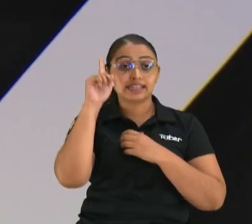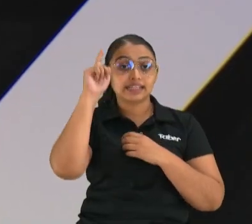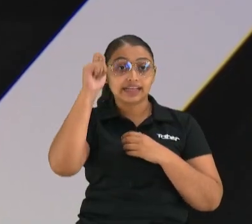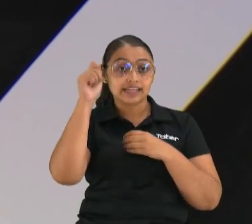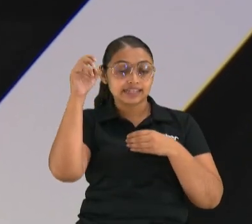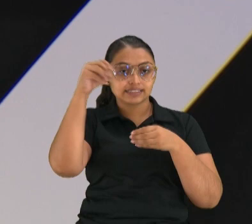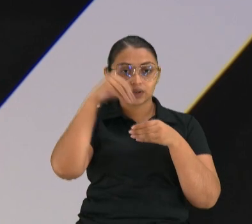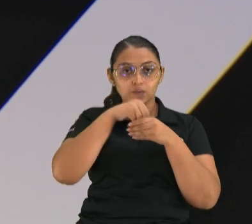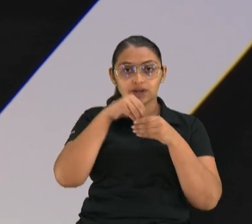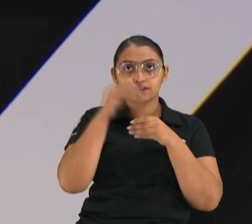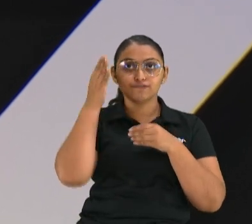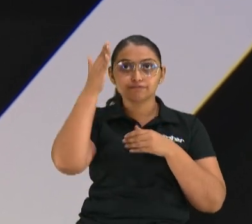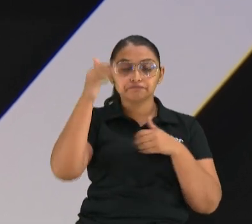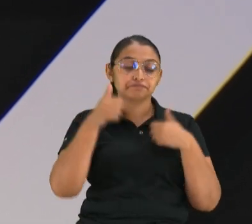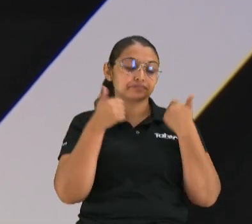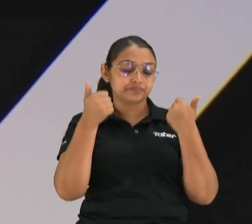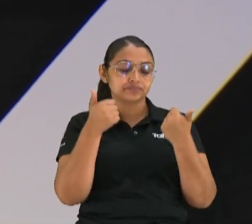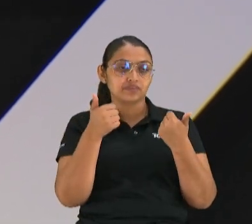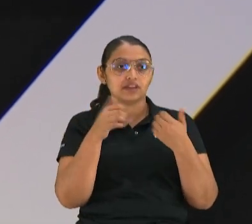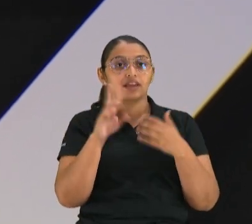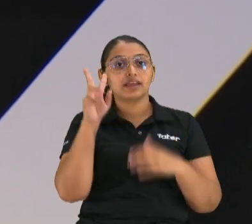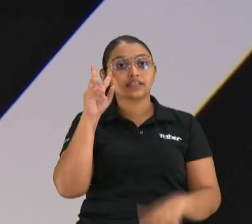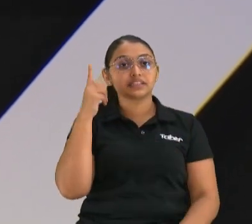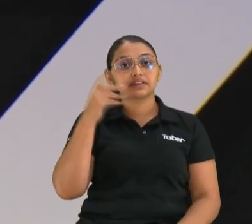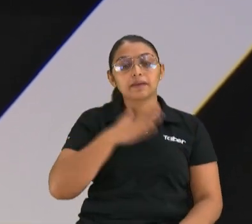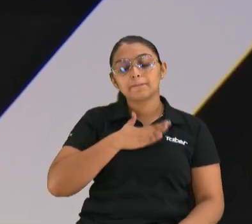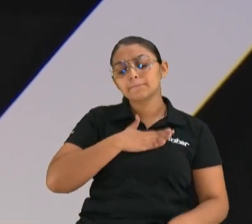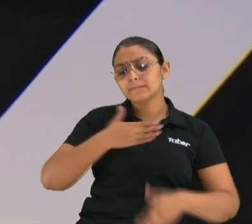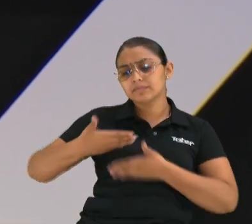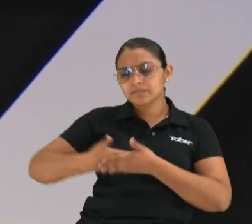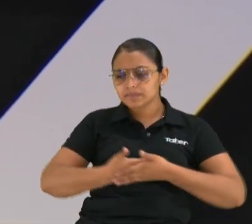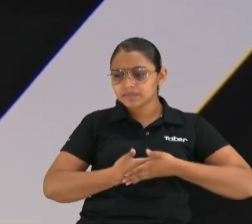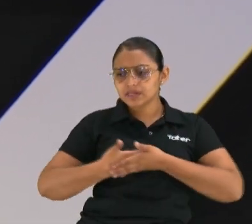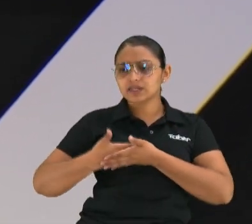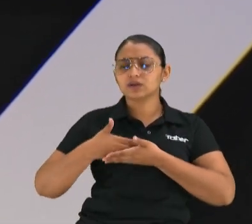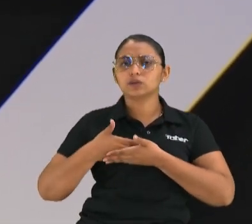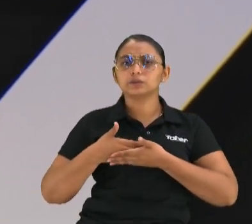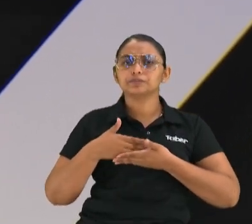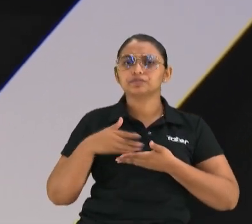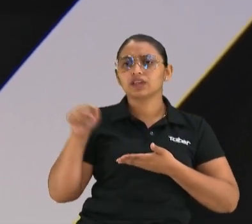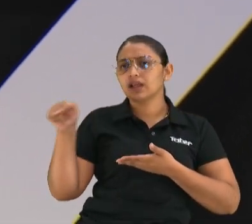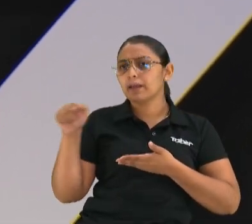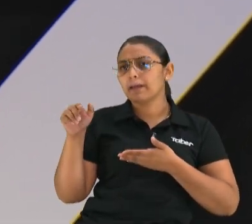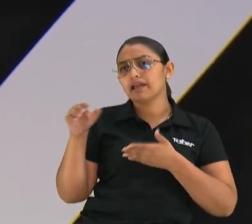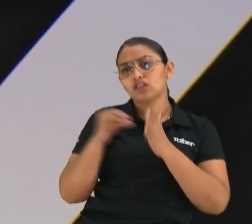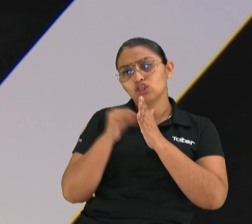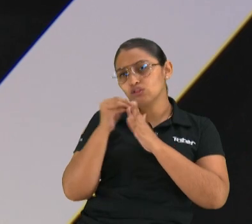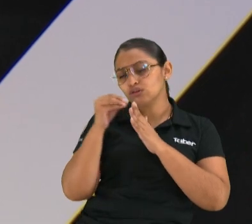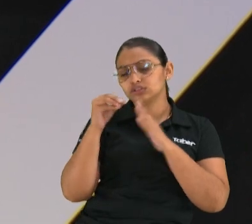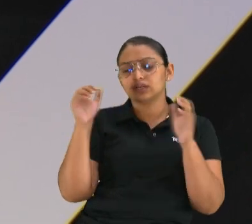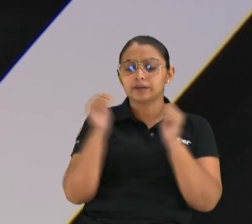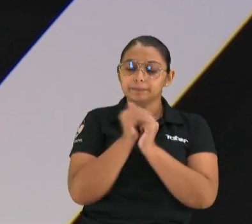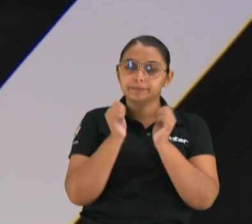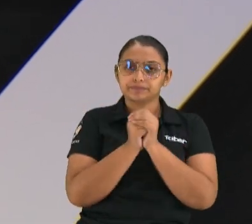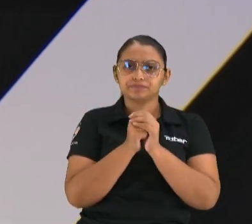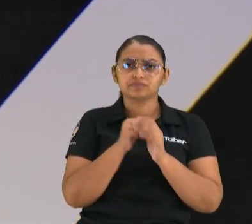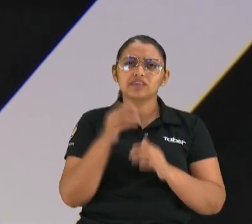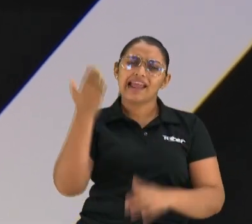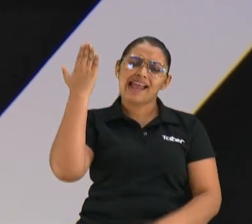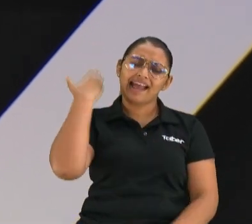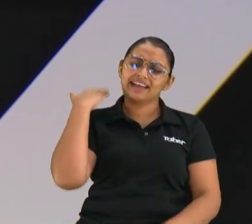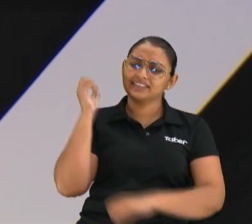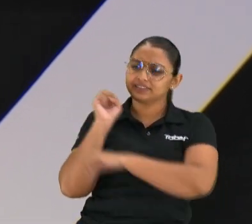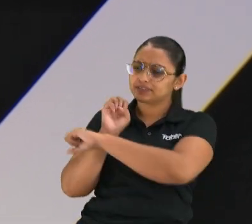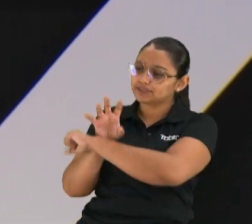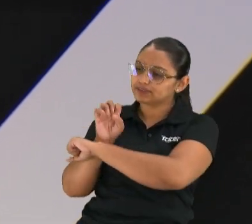bien este mi hijo que estaba teniendo problemas con este promedio recibió un consejo hacia un montón usted está escuchando predicar